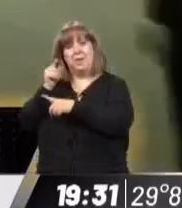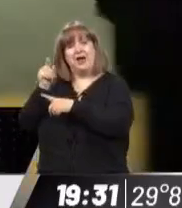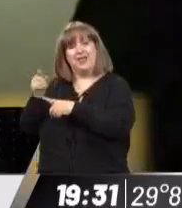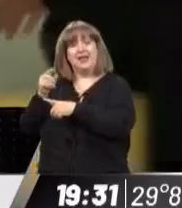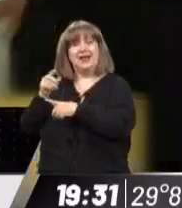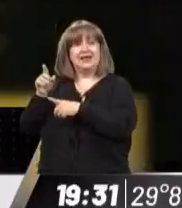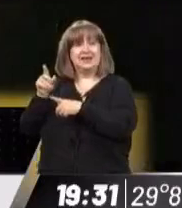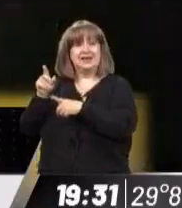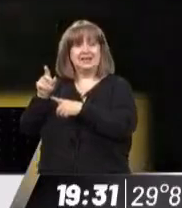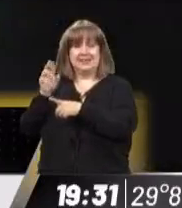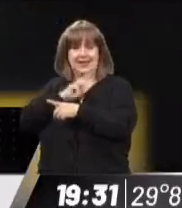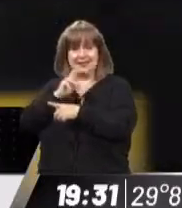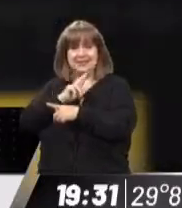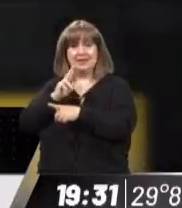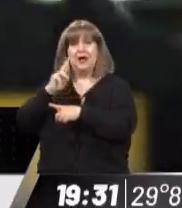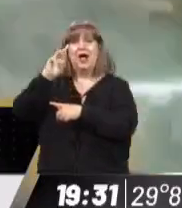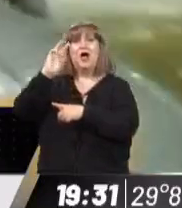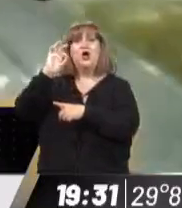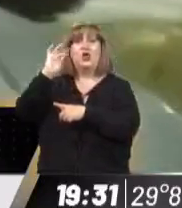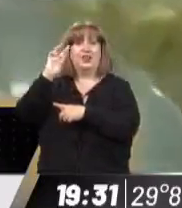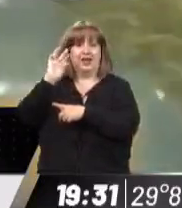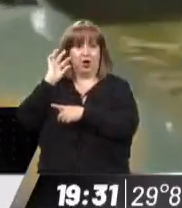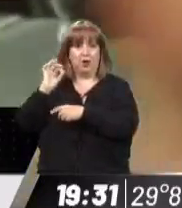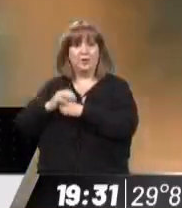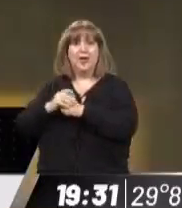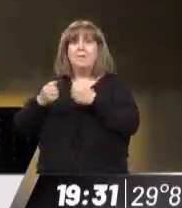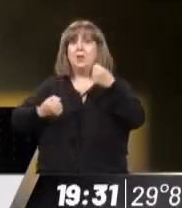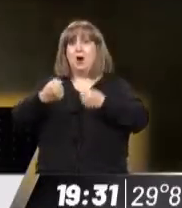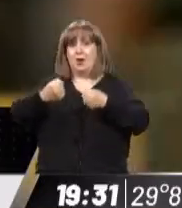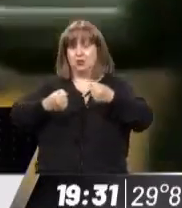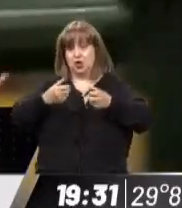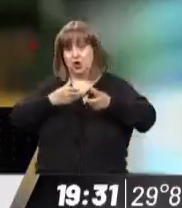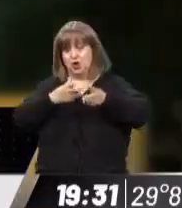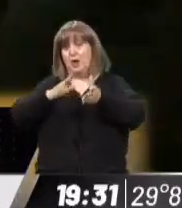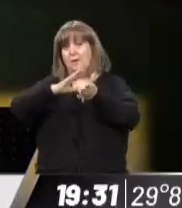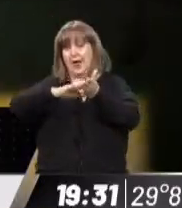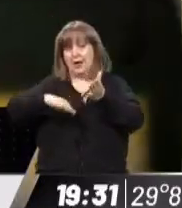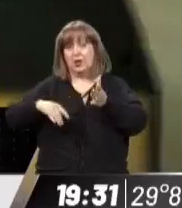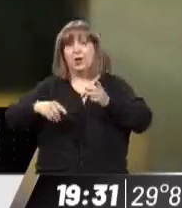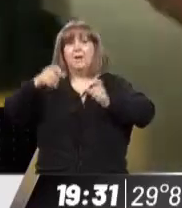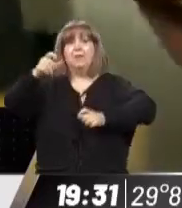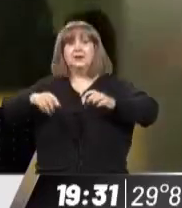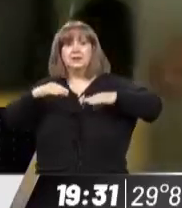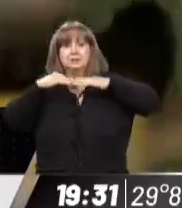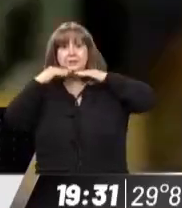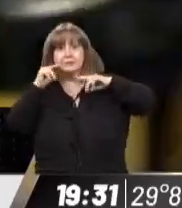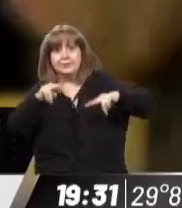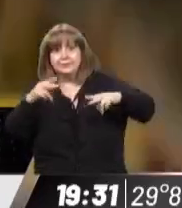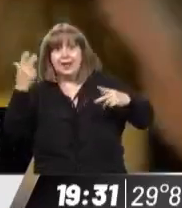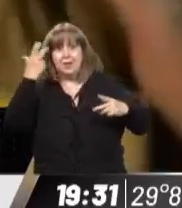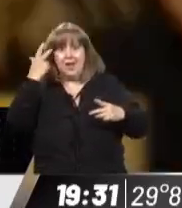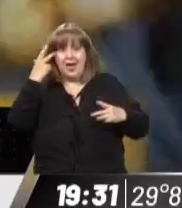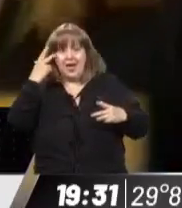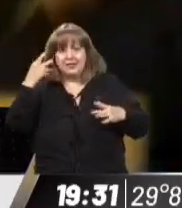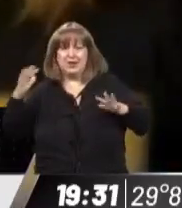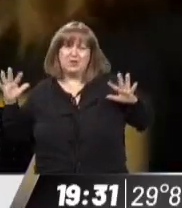la chica de 15 años. Mirá ahí cómo está. Llegaba. Llegaba en este vehículo color blanco. Cuando la gente se dio cuenta quién era el invitado